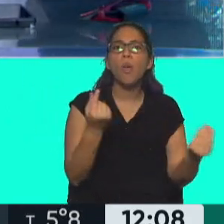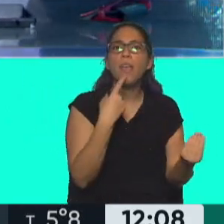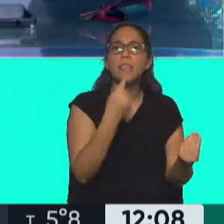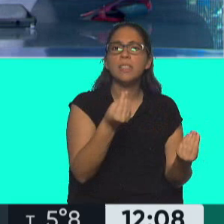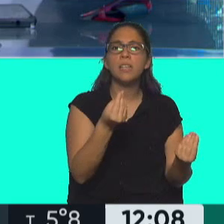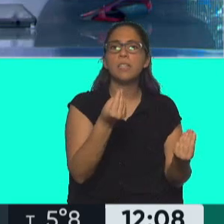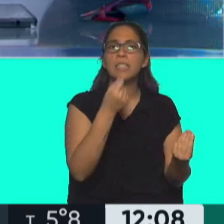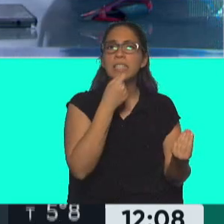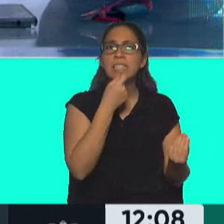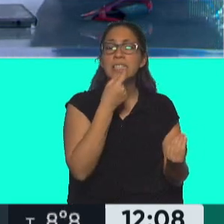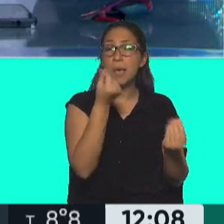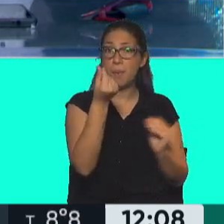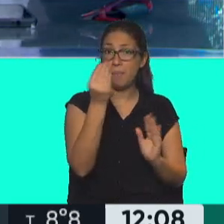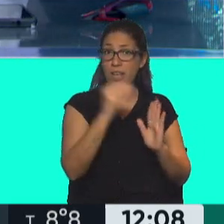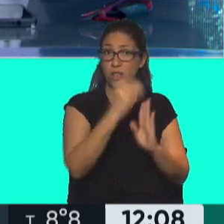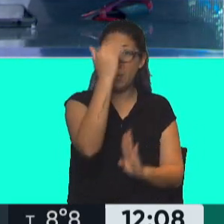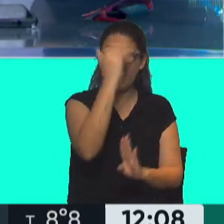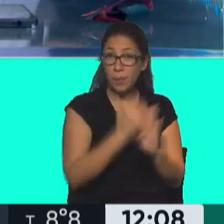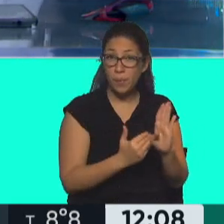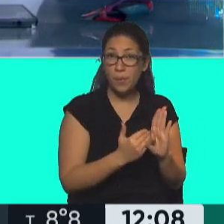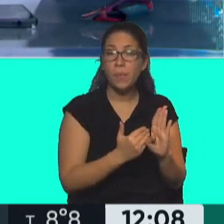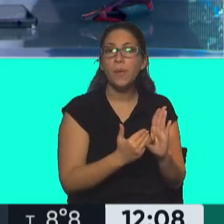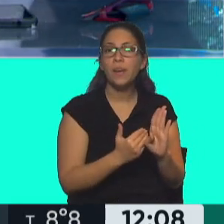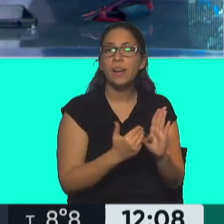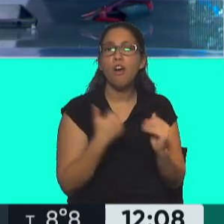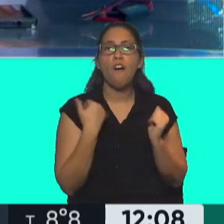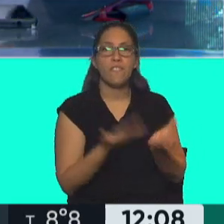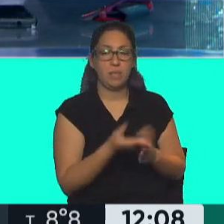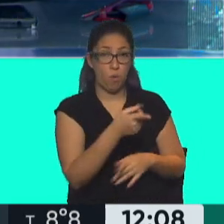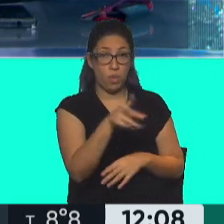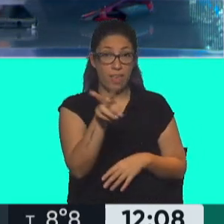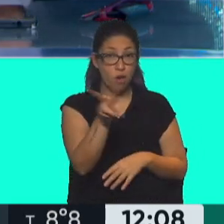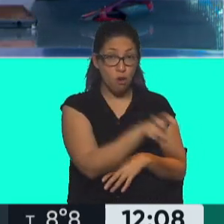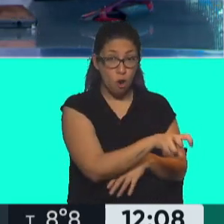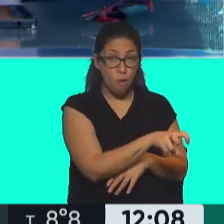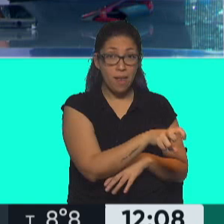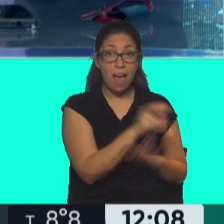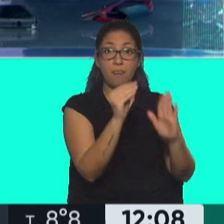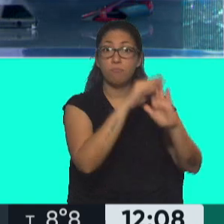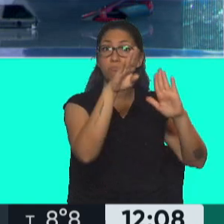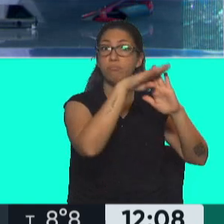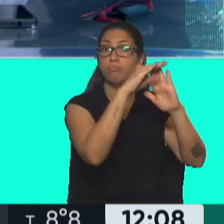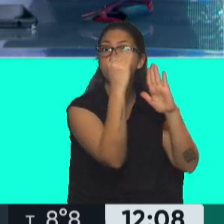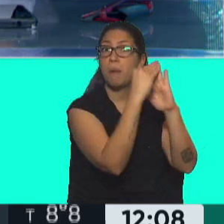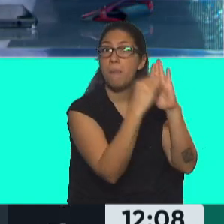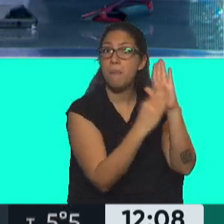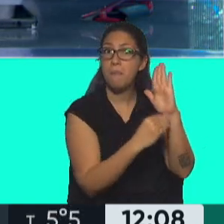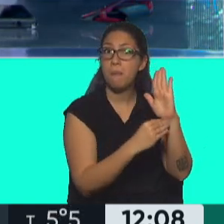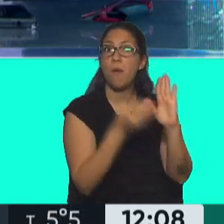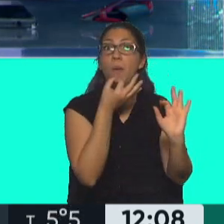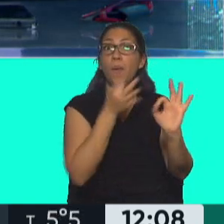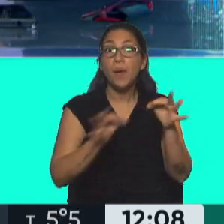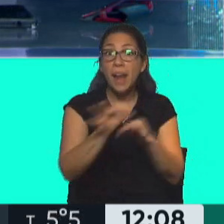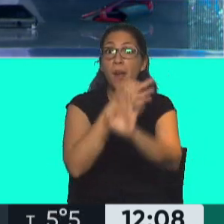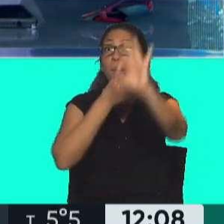una devaluación, lo que les ofrecemos es que de lo que cobren, hacen la declaración de cuánto cobraron por esa venta de los